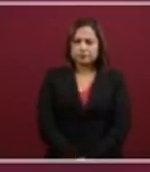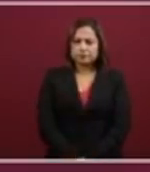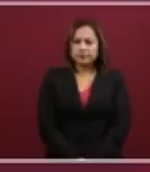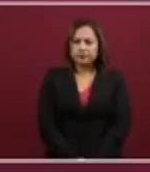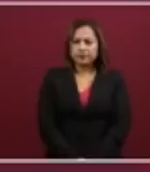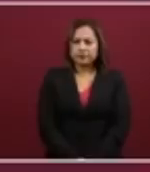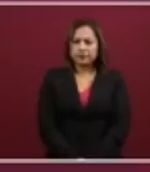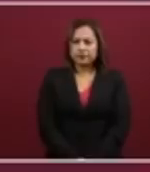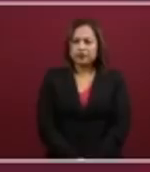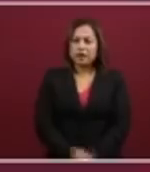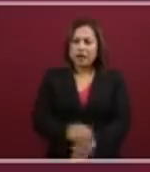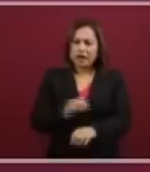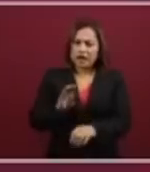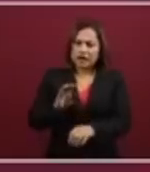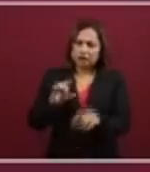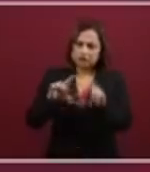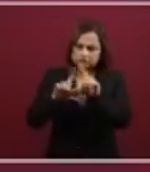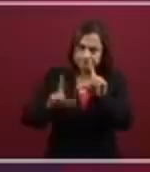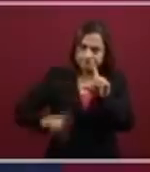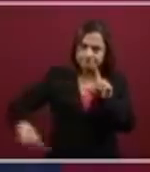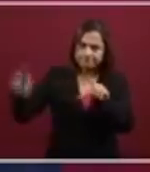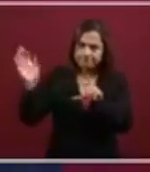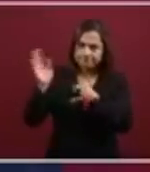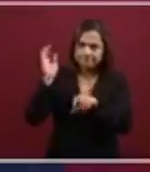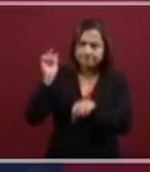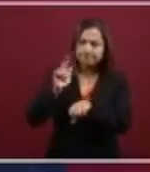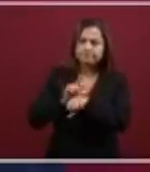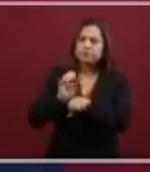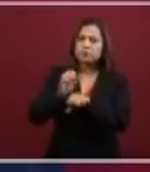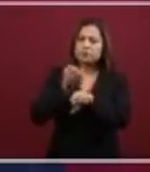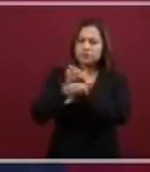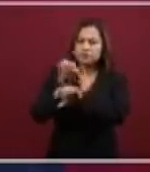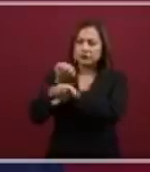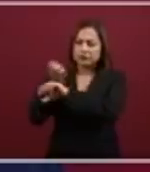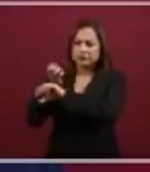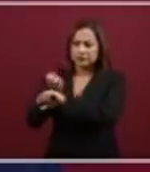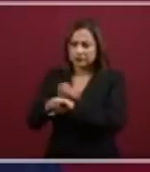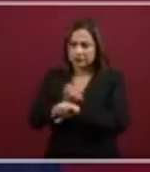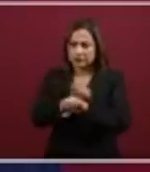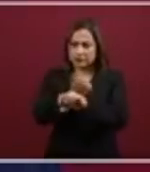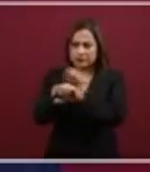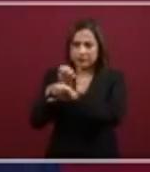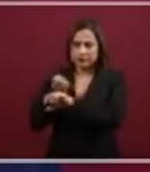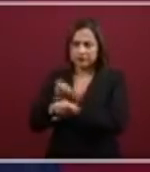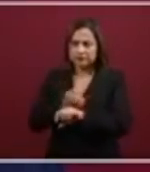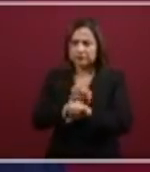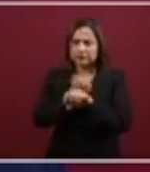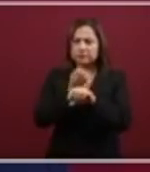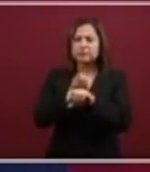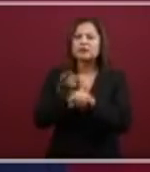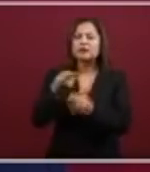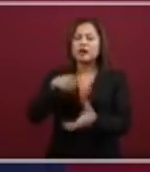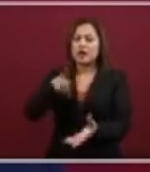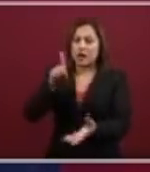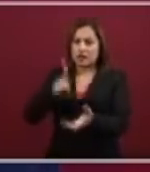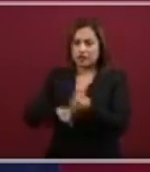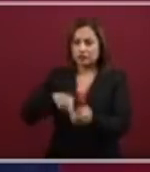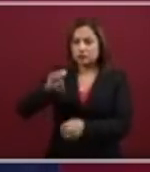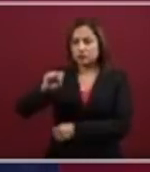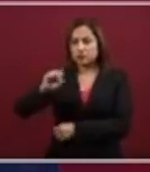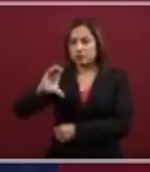federación, los estados, ya hay resoluciones de la Suprema Corte de Justicia, y eso